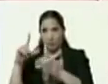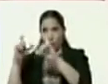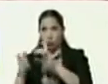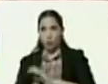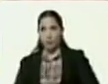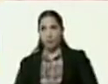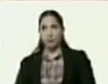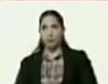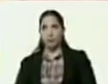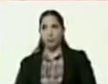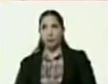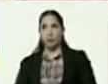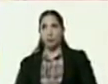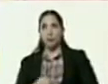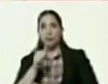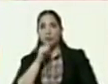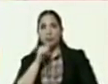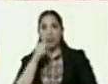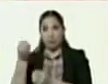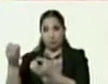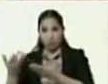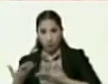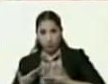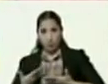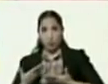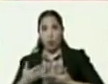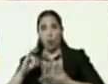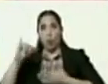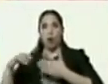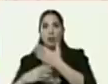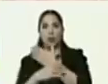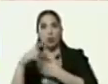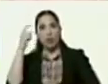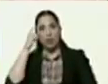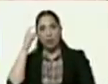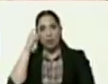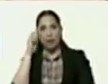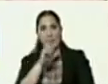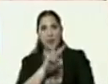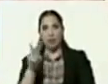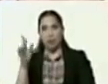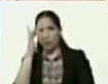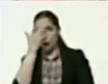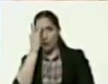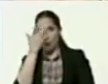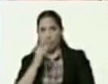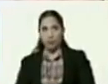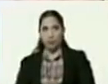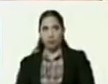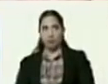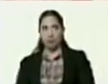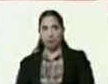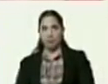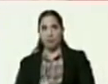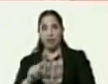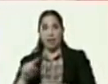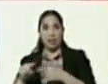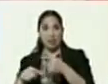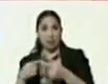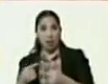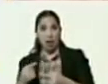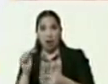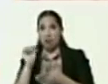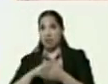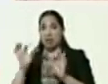fue quien recibe a Guaidó el día 22 de febrero pues resulta que sin haberse tomado